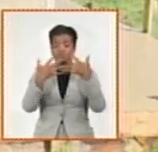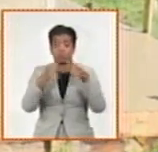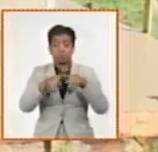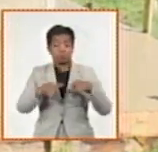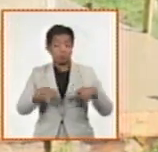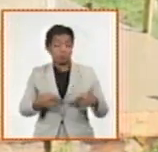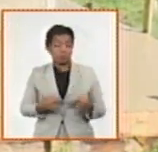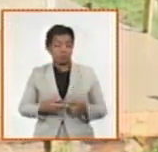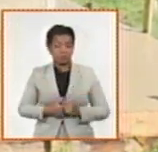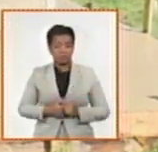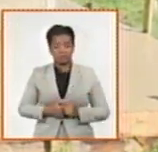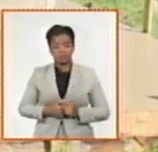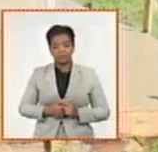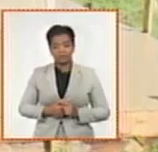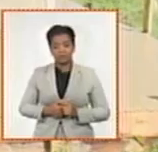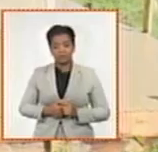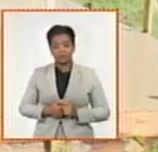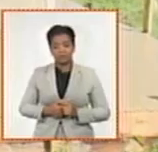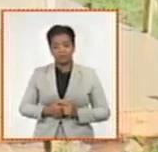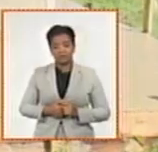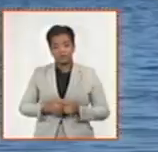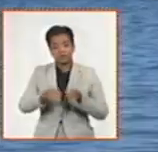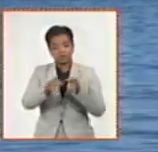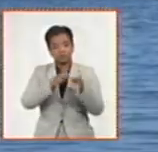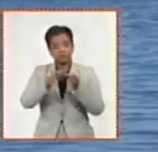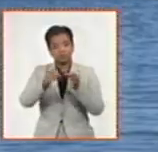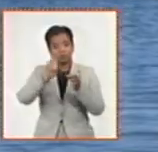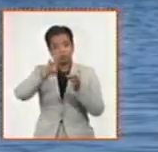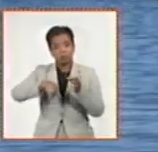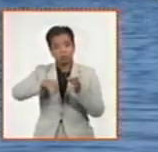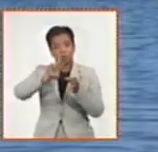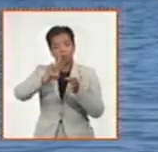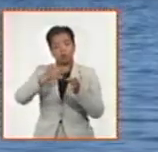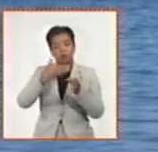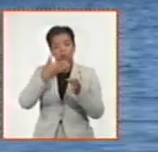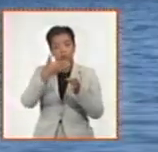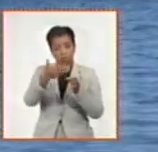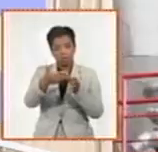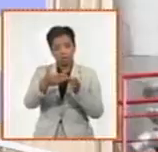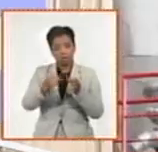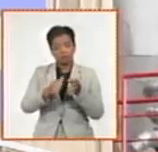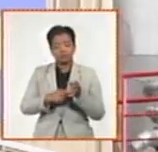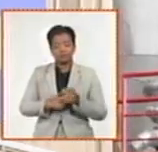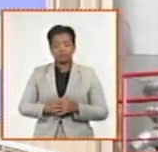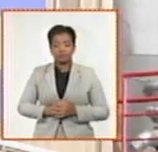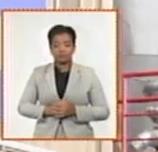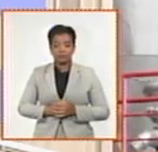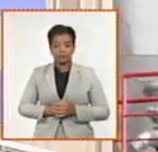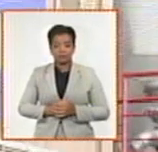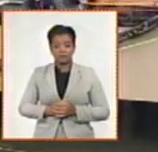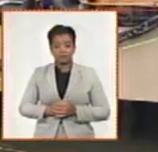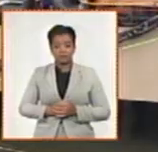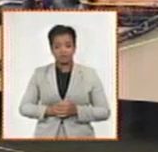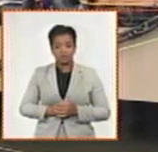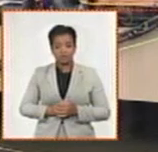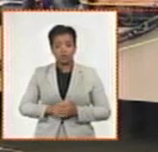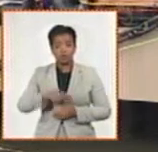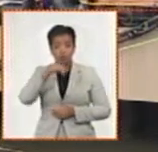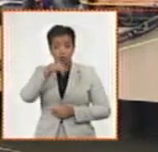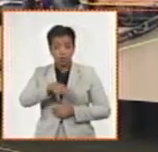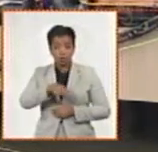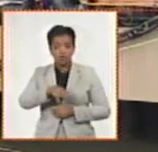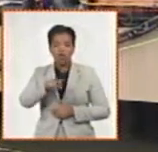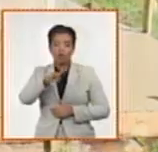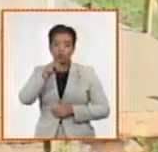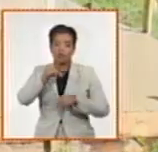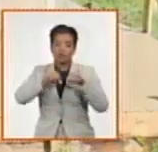de que ya tenía un nivel de generación incorporada en la patana de generación móvil que está en Talla Piedra, hoy se le incorpora